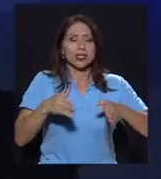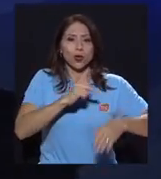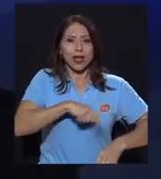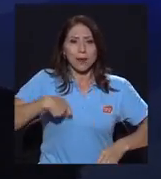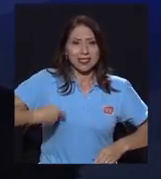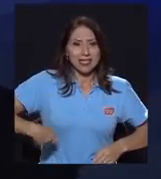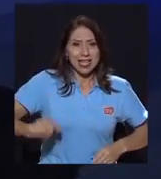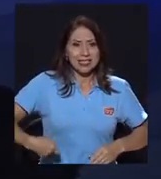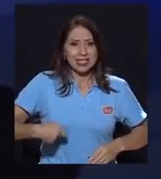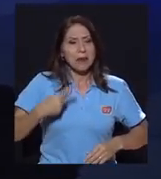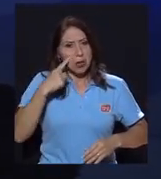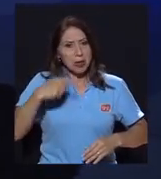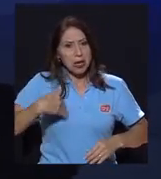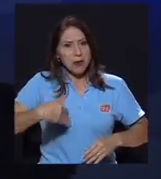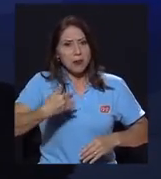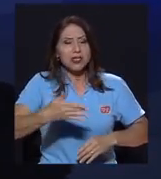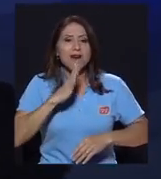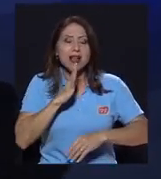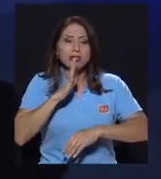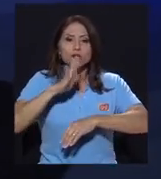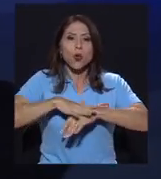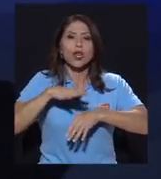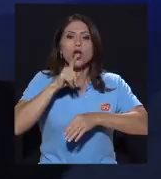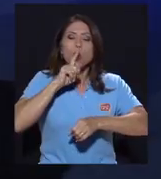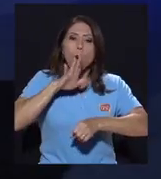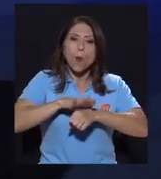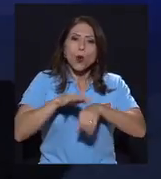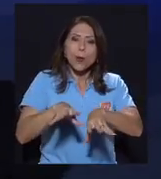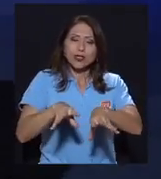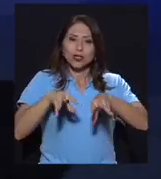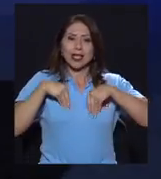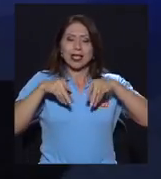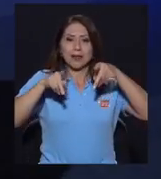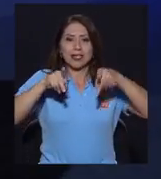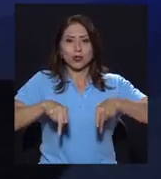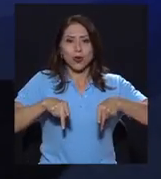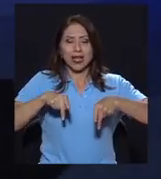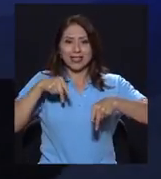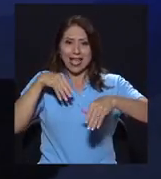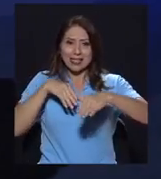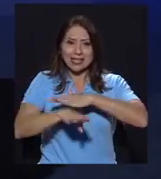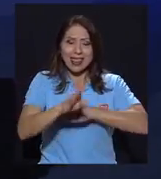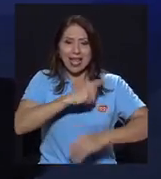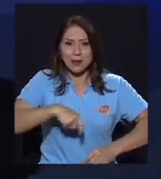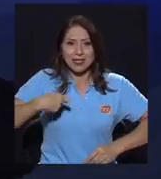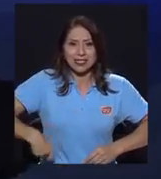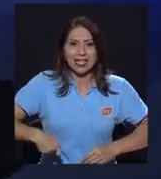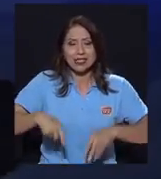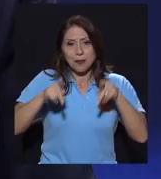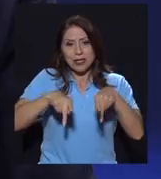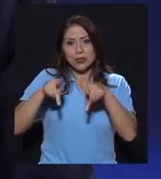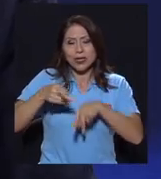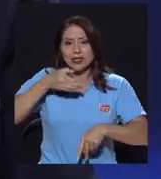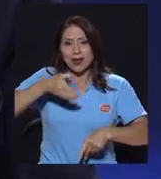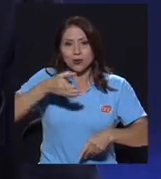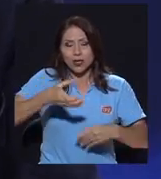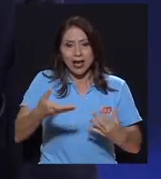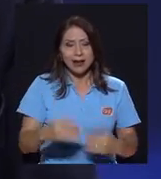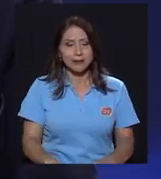en la conversación en ese sentido de los compromisos que adquieren quienes acceden a la presidencia con quienes van a aconsejarle